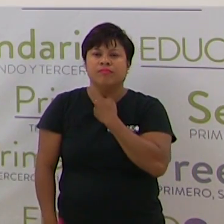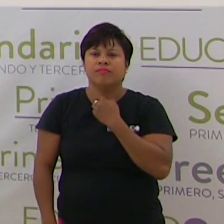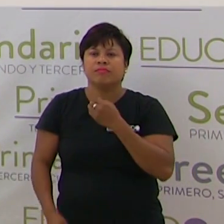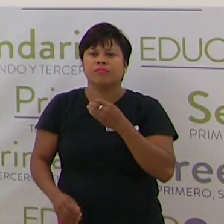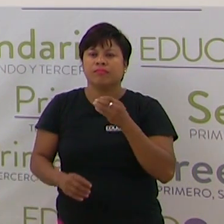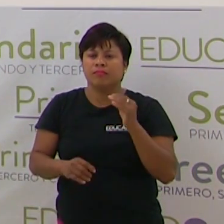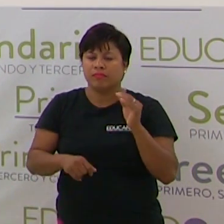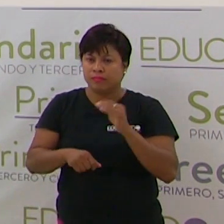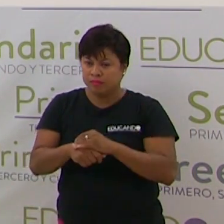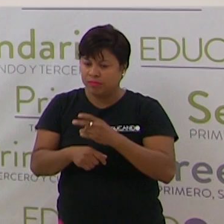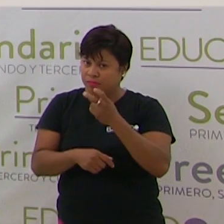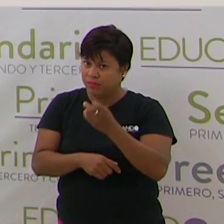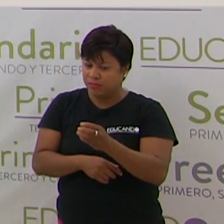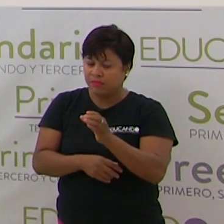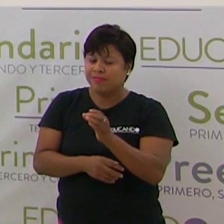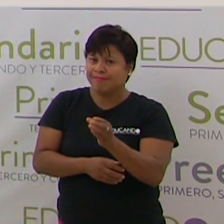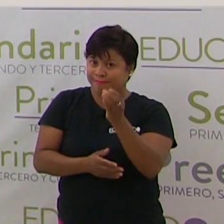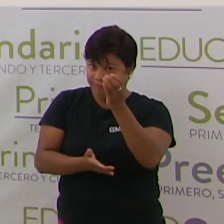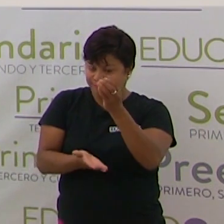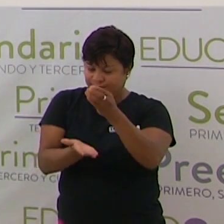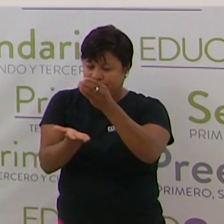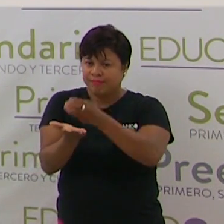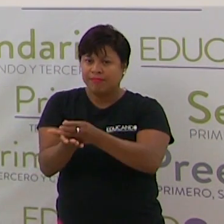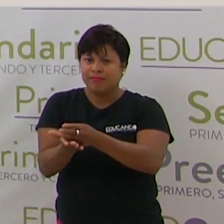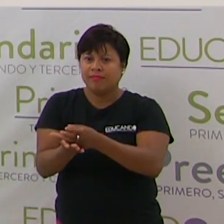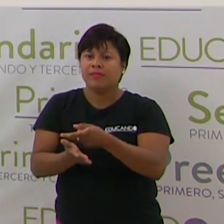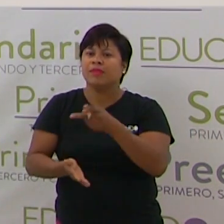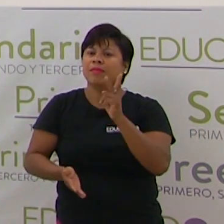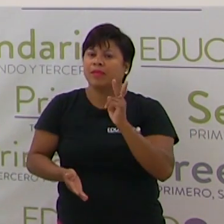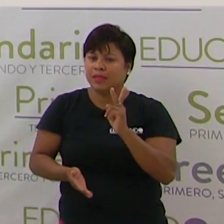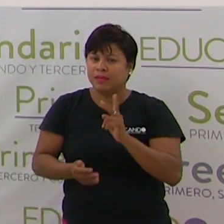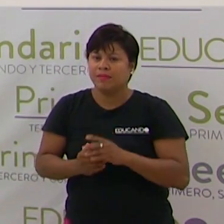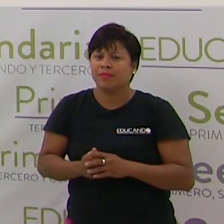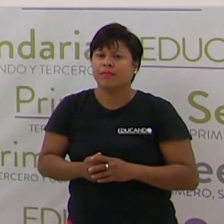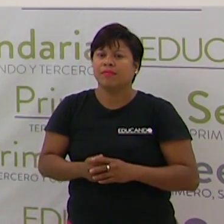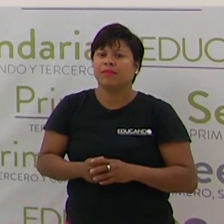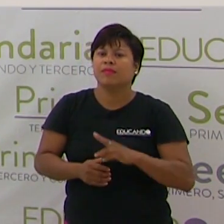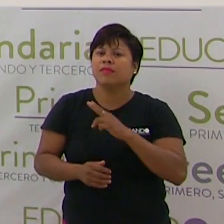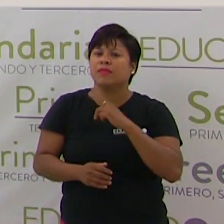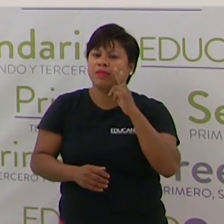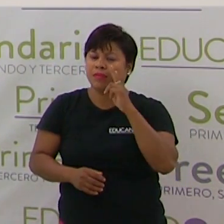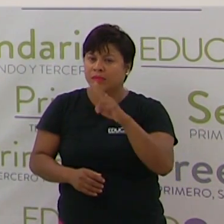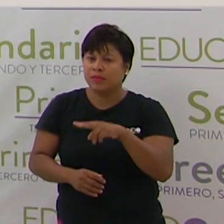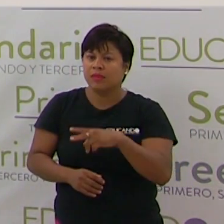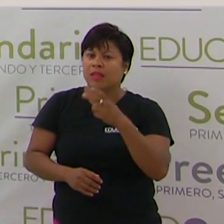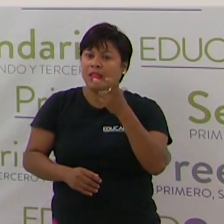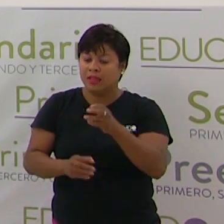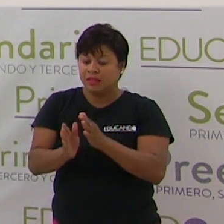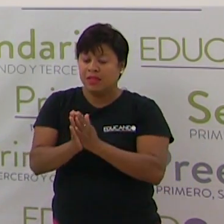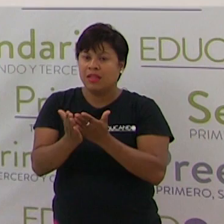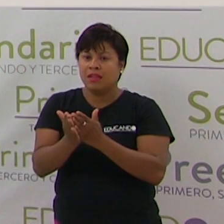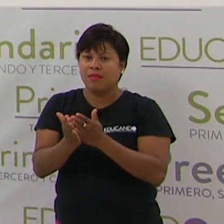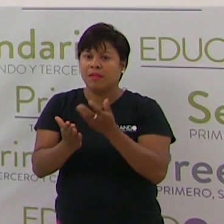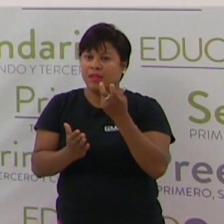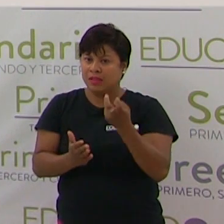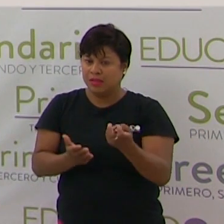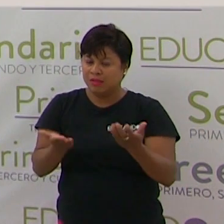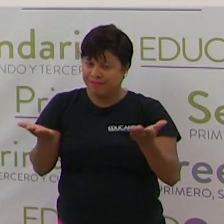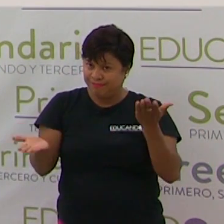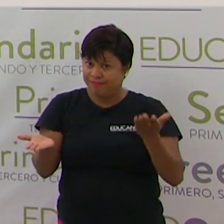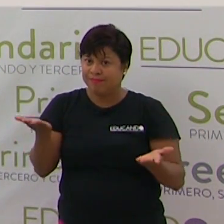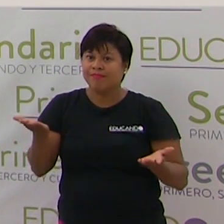ponerte este cubo, ¿sí? Pero vamos a ver este libro y